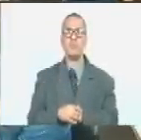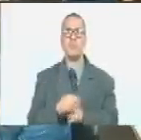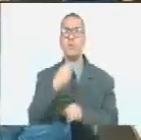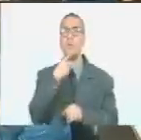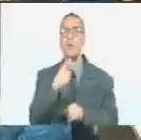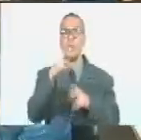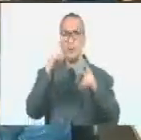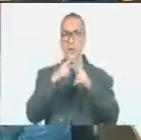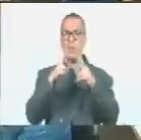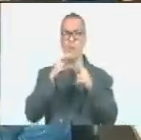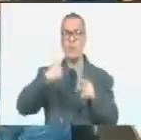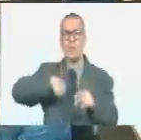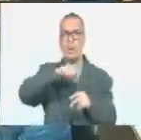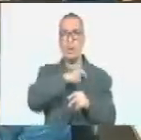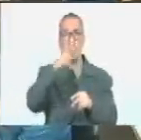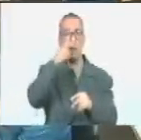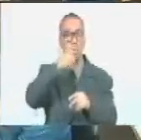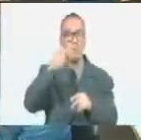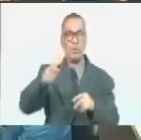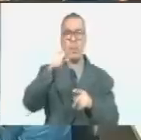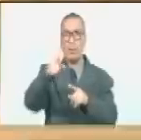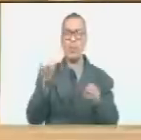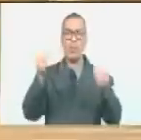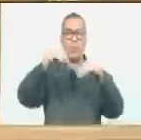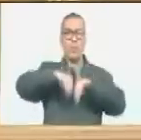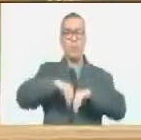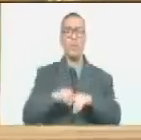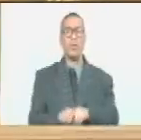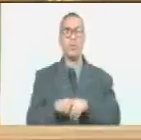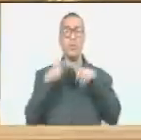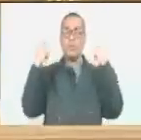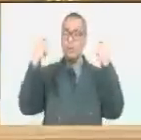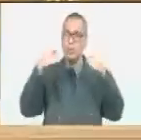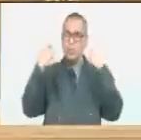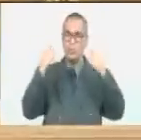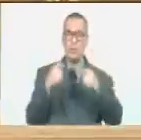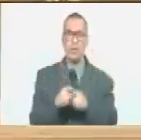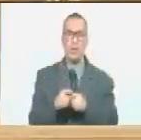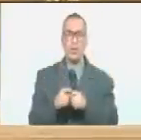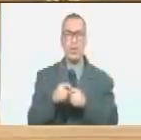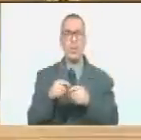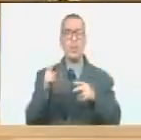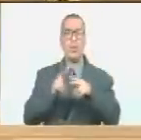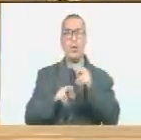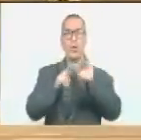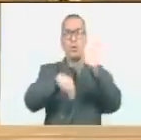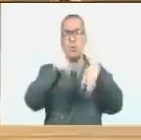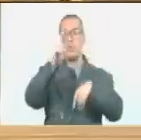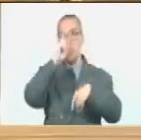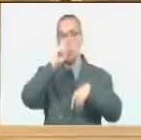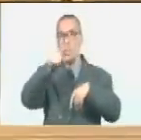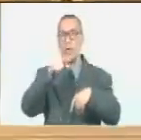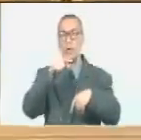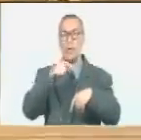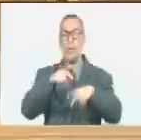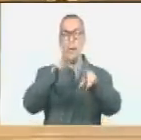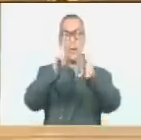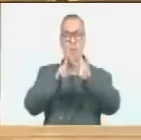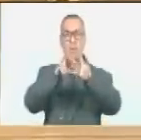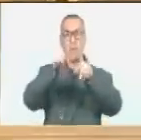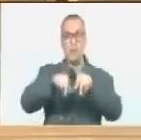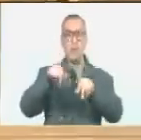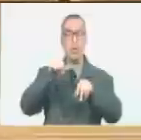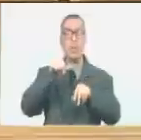a conocer a nuestro pueblo, a través de este acuerdo, la celebración del 12º aniversario de la Gran Misión